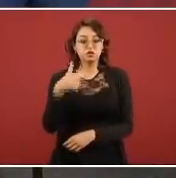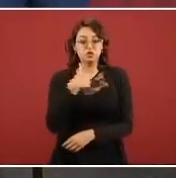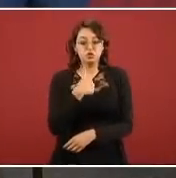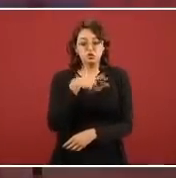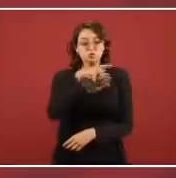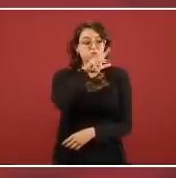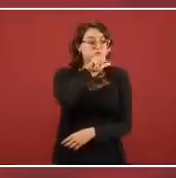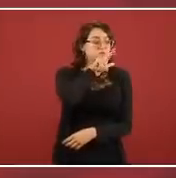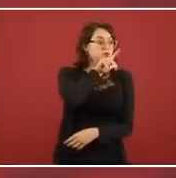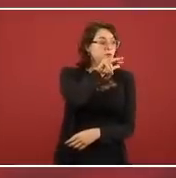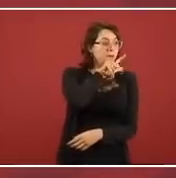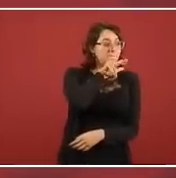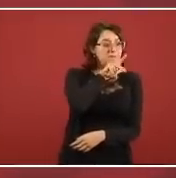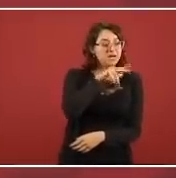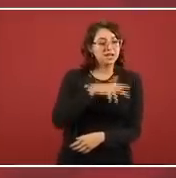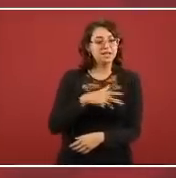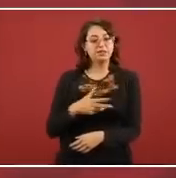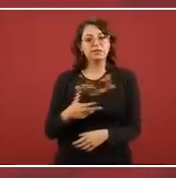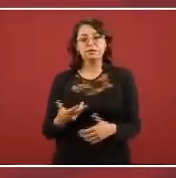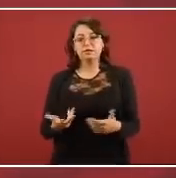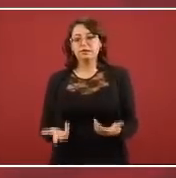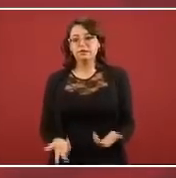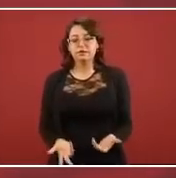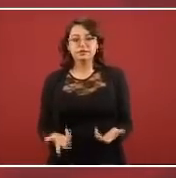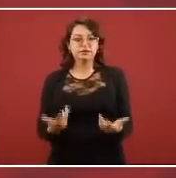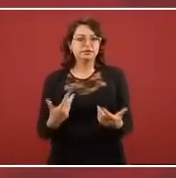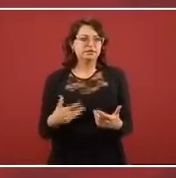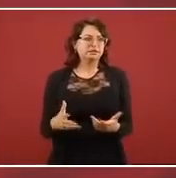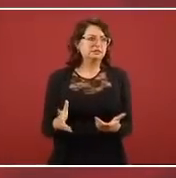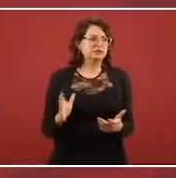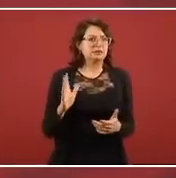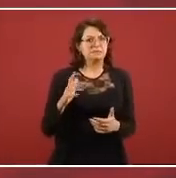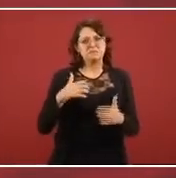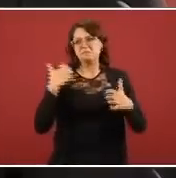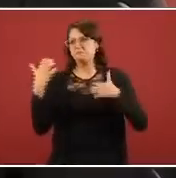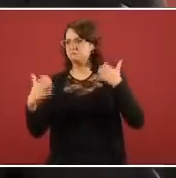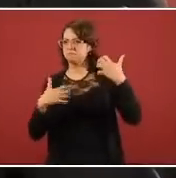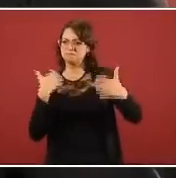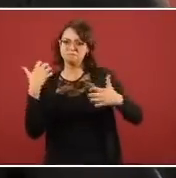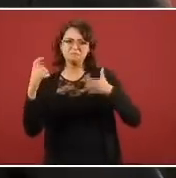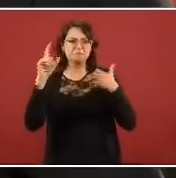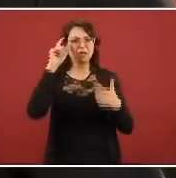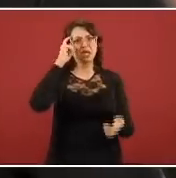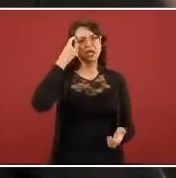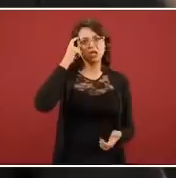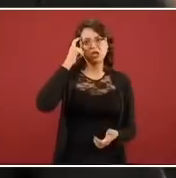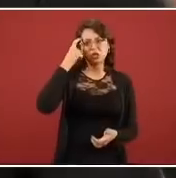mortificara, que me pusiera de mal humor o